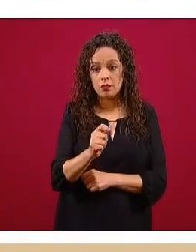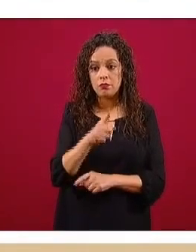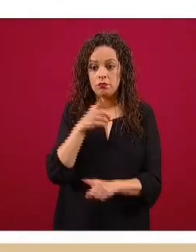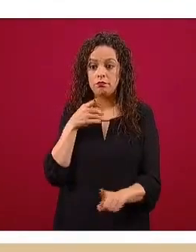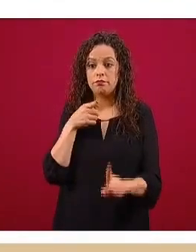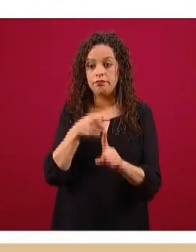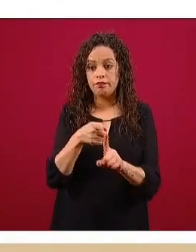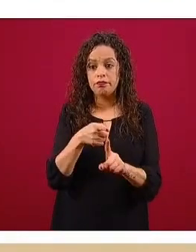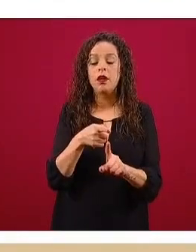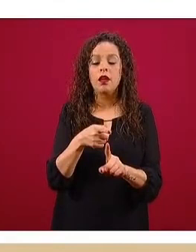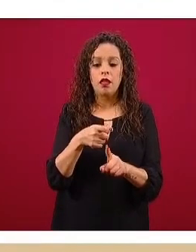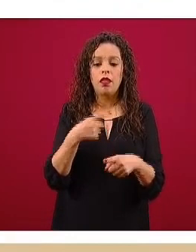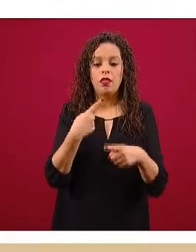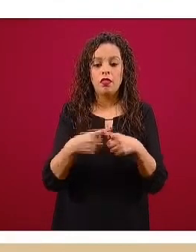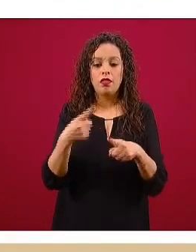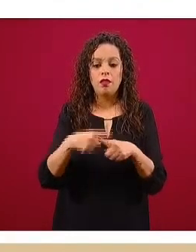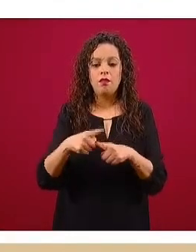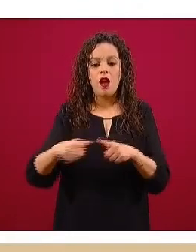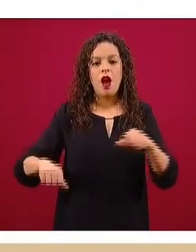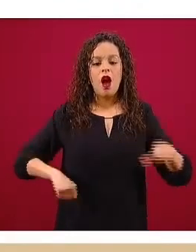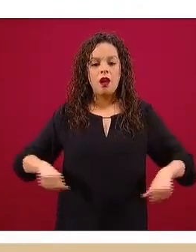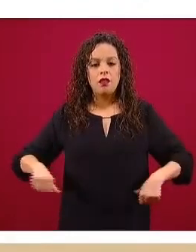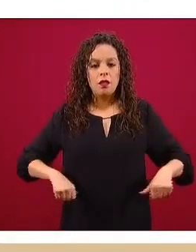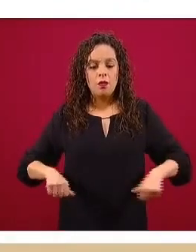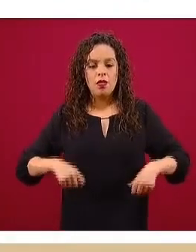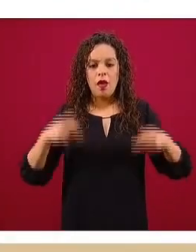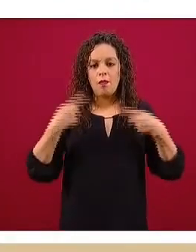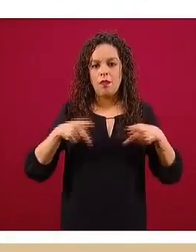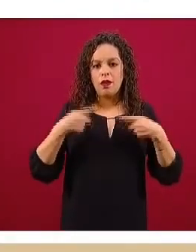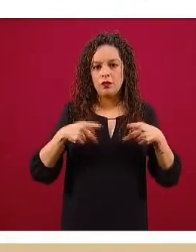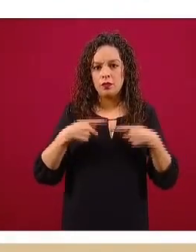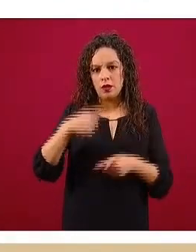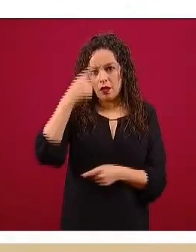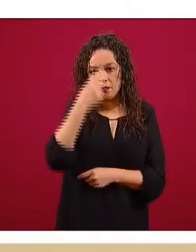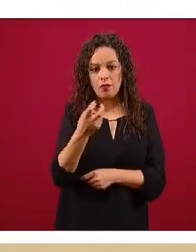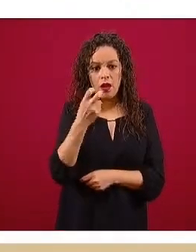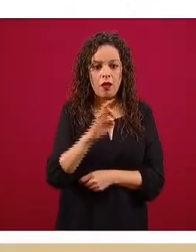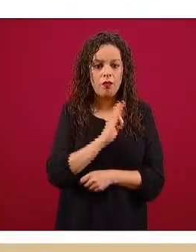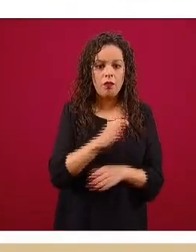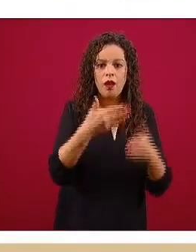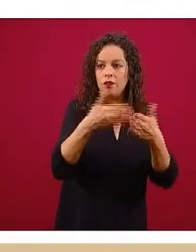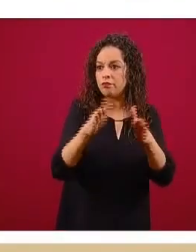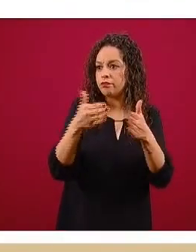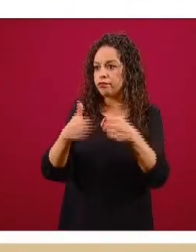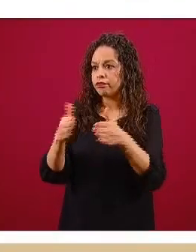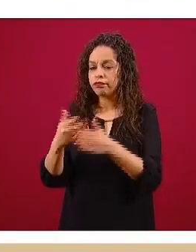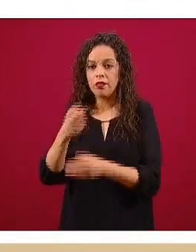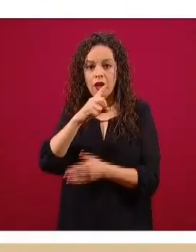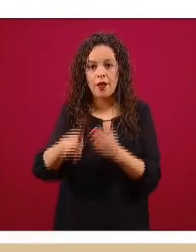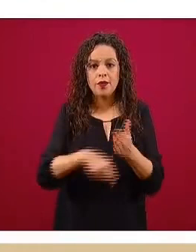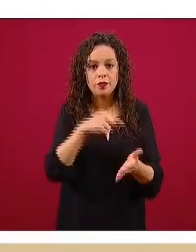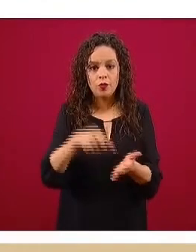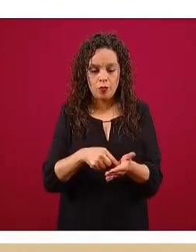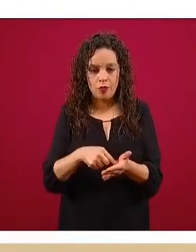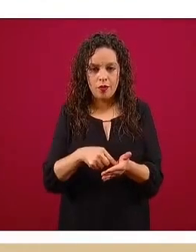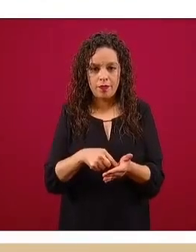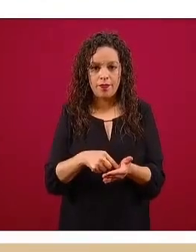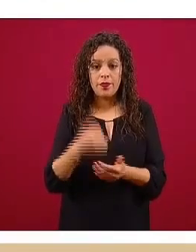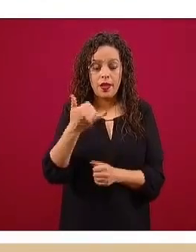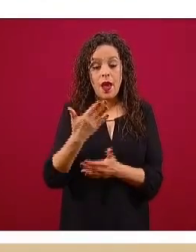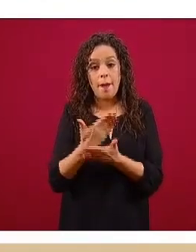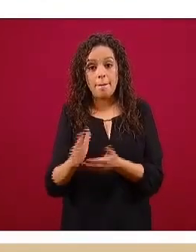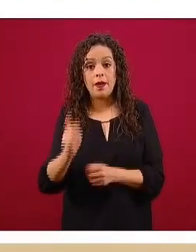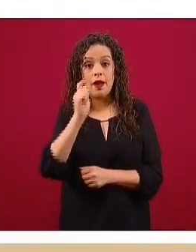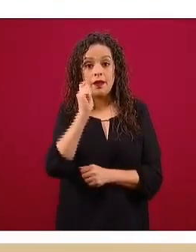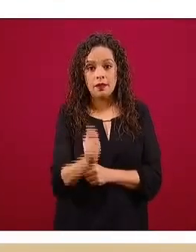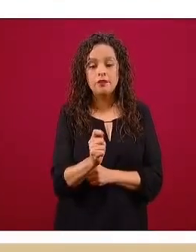de las personas para que puedan tener este espacio en donde realizar este tipo de acciones, que además contribuyen